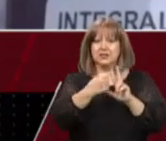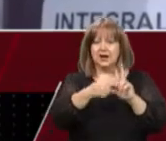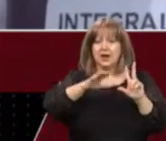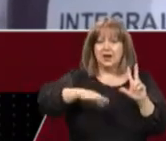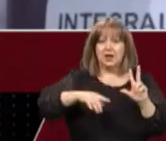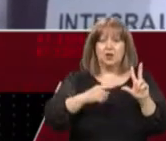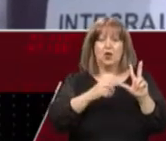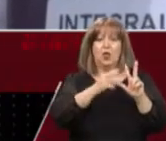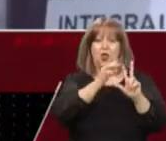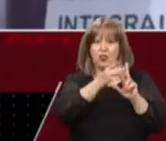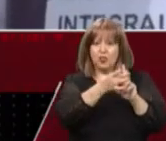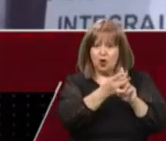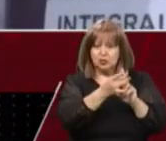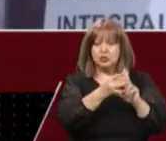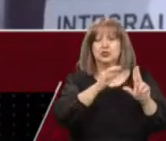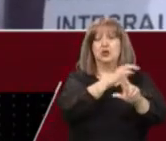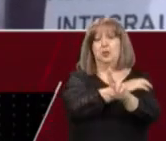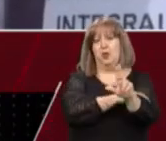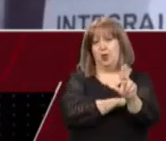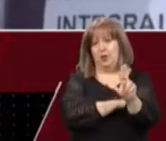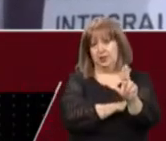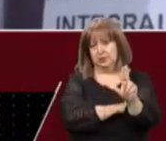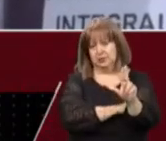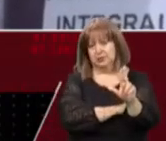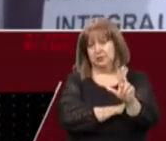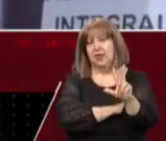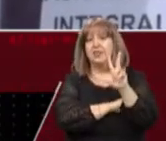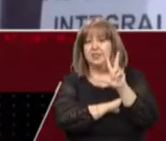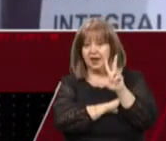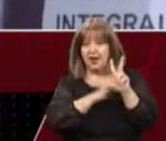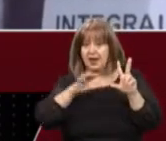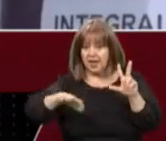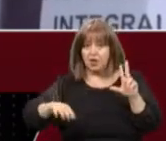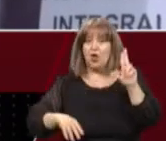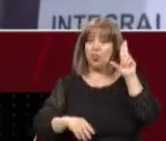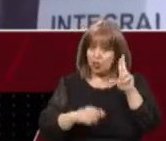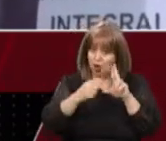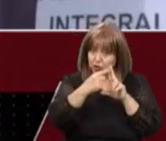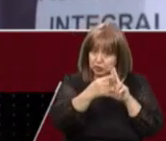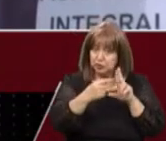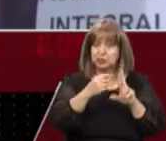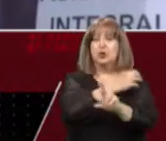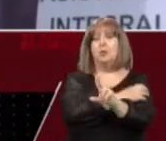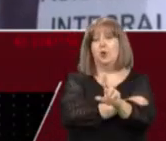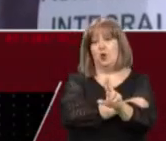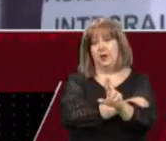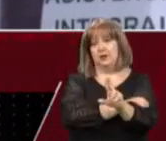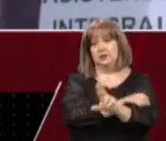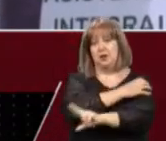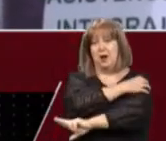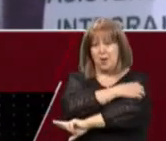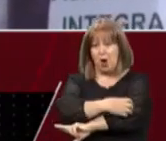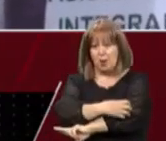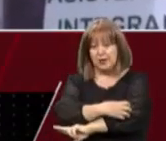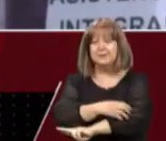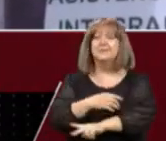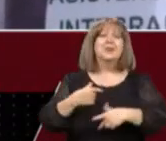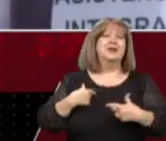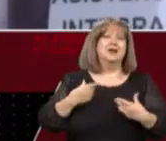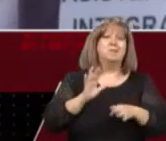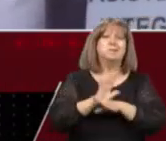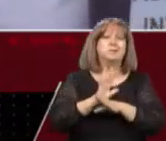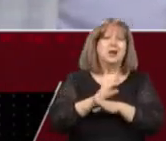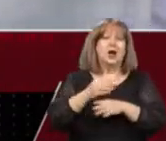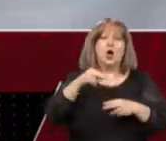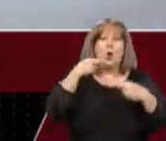Ese es el dato que manejan ustedes, 2 de cada 3 niños, es un montonazo. Es un montón. Nosotros lo pusimos en un comunicado actualmente a los comedores populares que